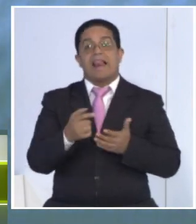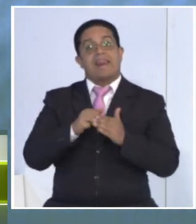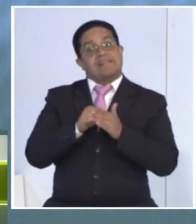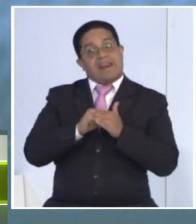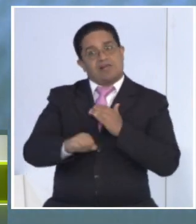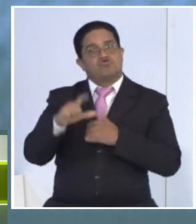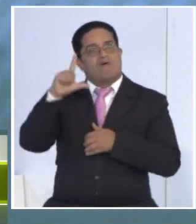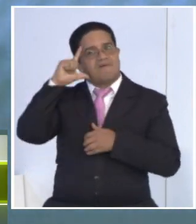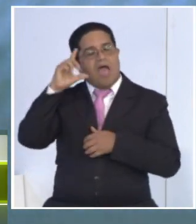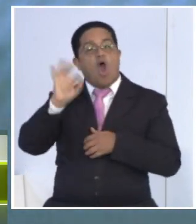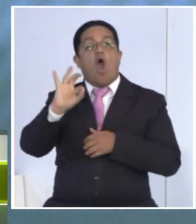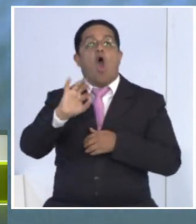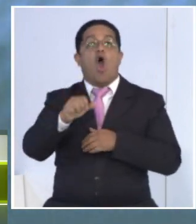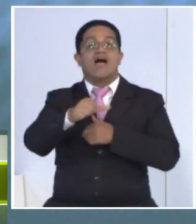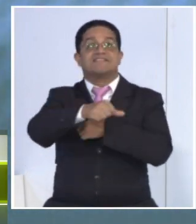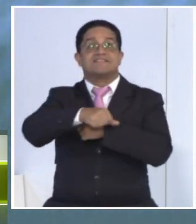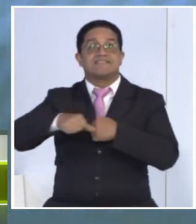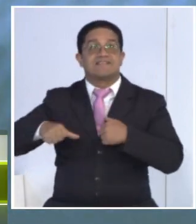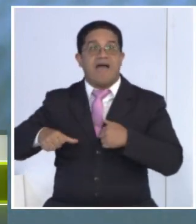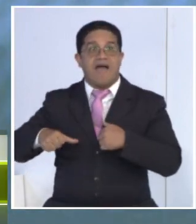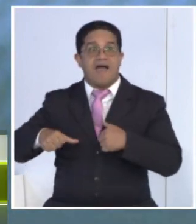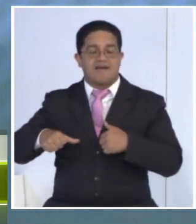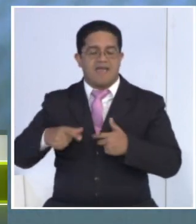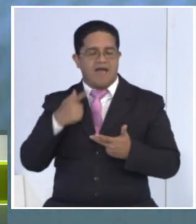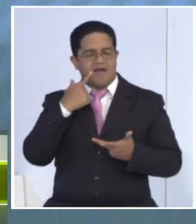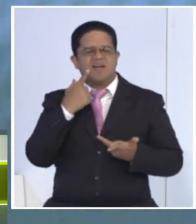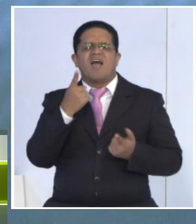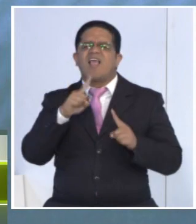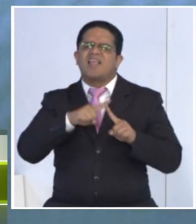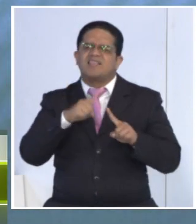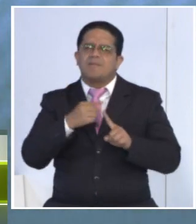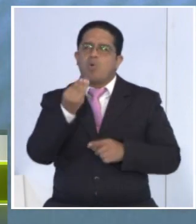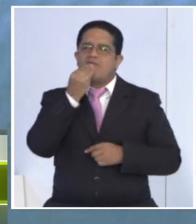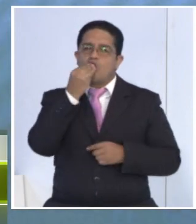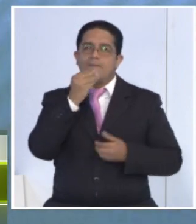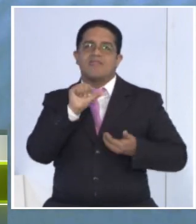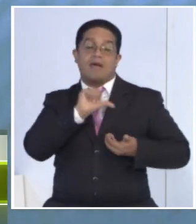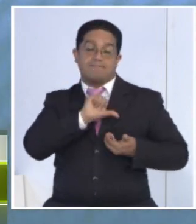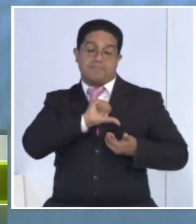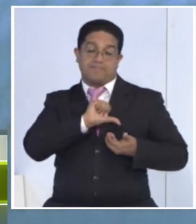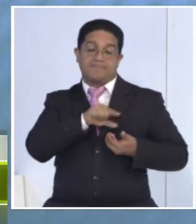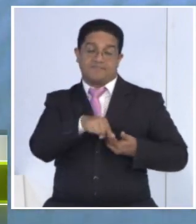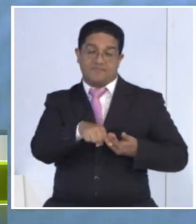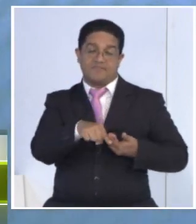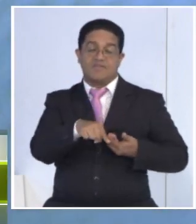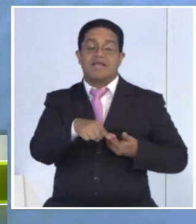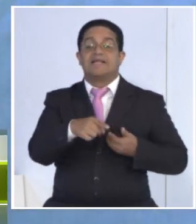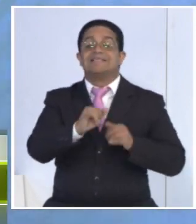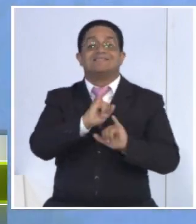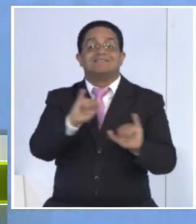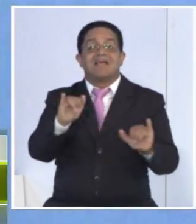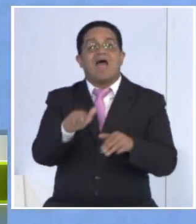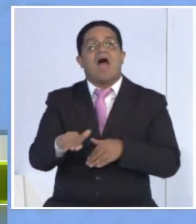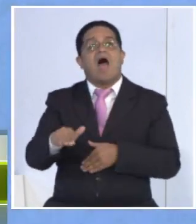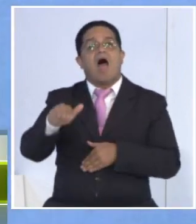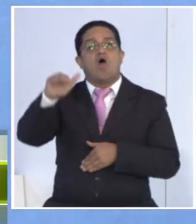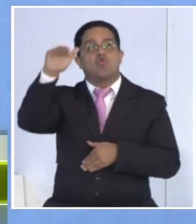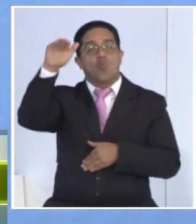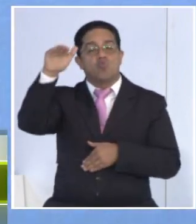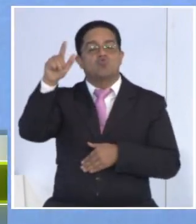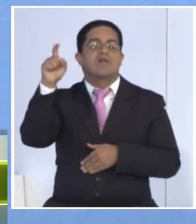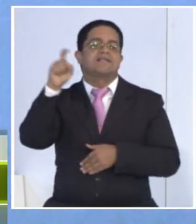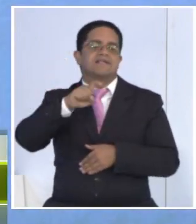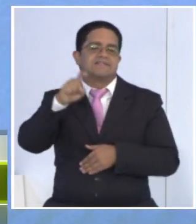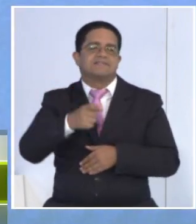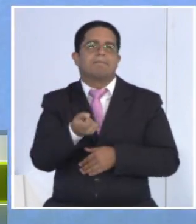o vía cesárea, el tipo de lactancia que recibió, ya en el adulto, la ingesta de ciertos